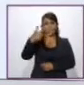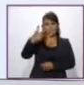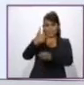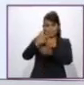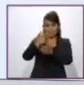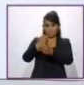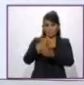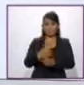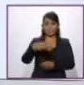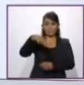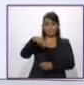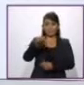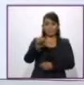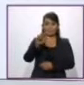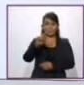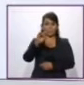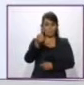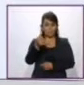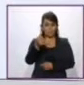Mari Ibarra